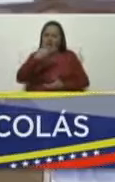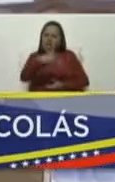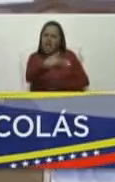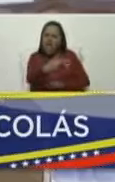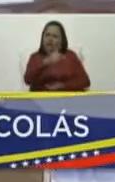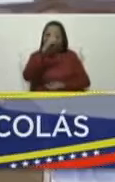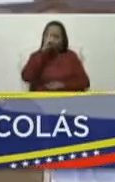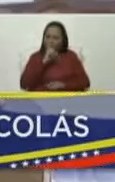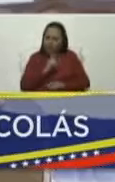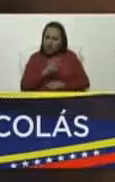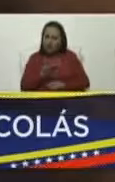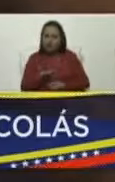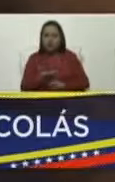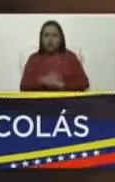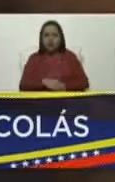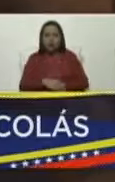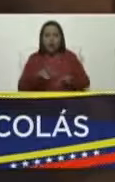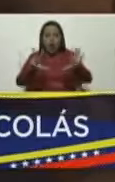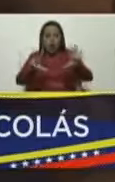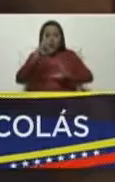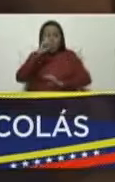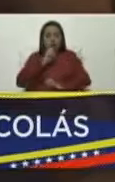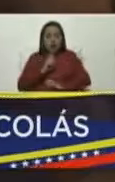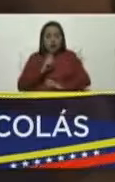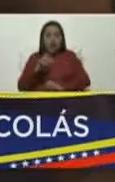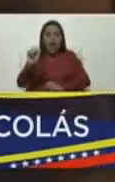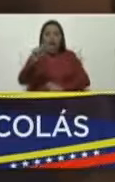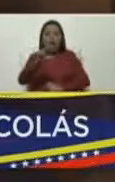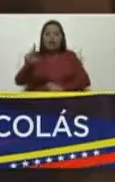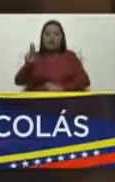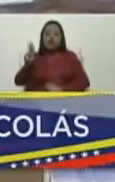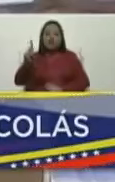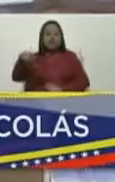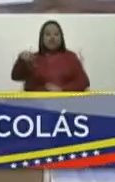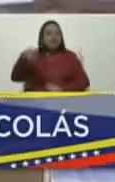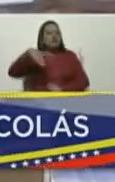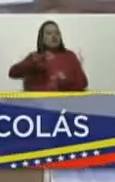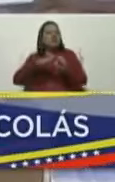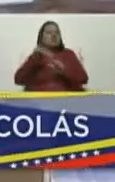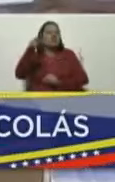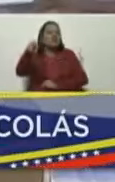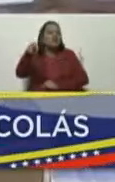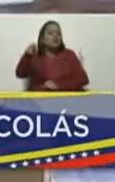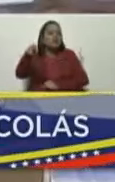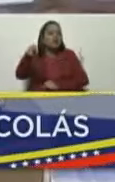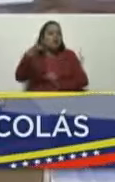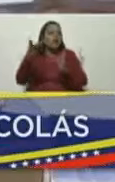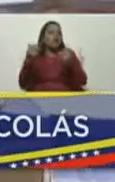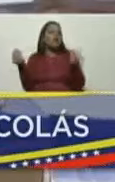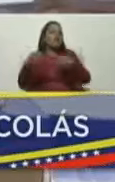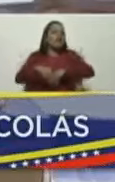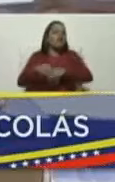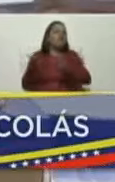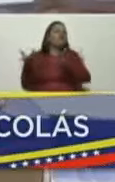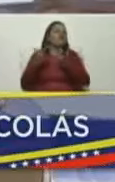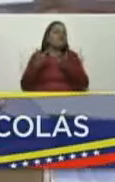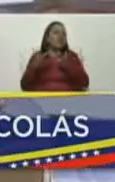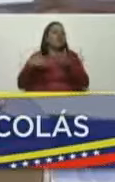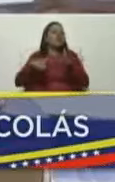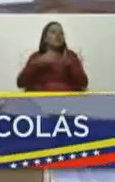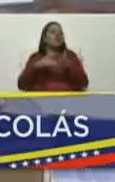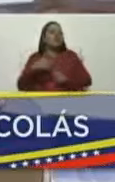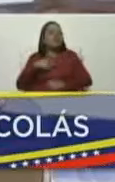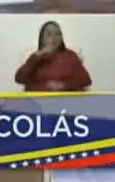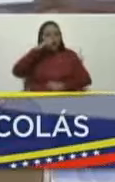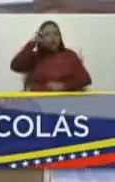años, 8 años, Ramos Alhut, ¿dónde estás tú? Tú y cuántos más. ¿Y dónde está Maduro?